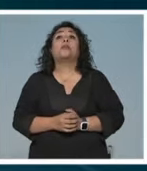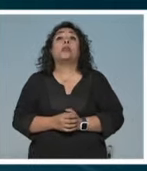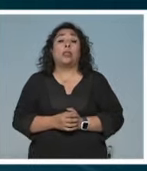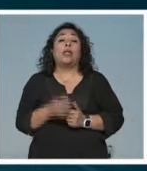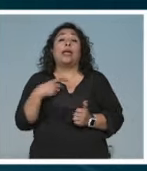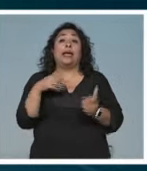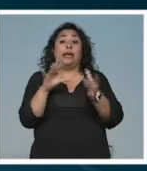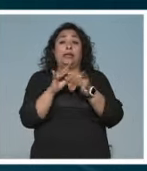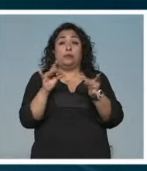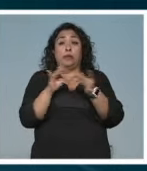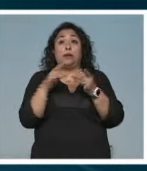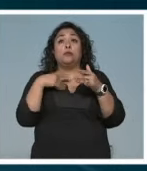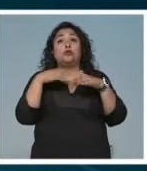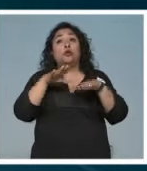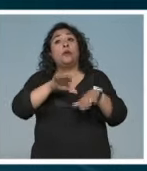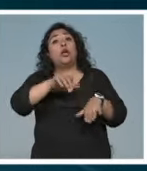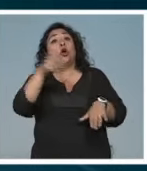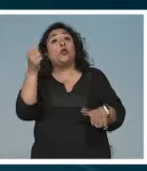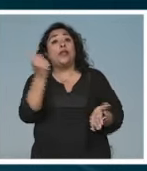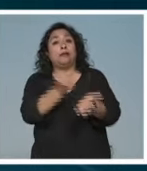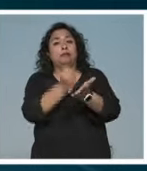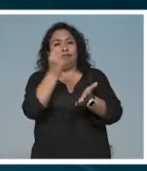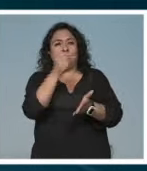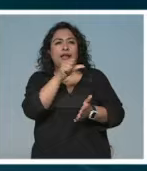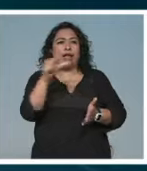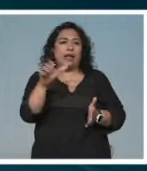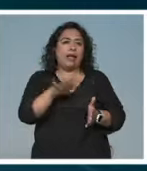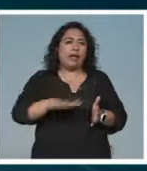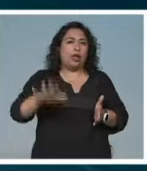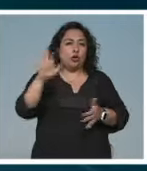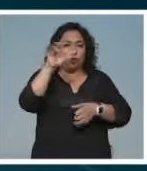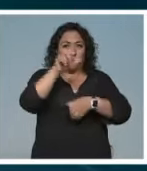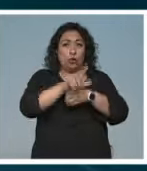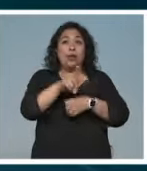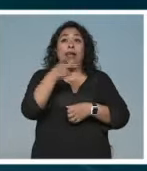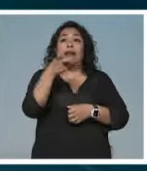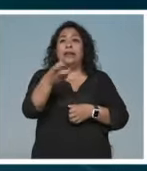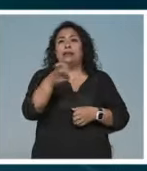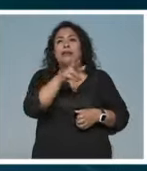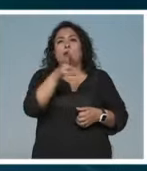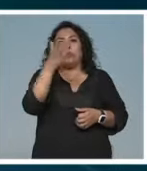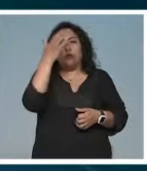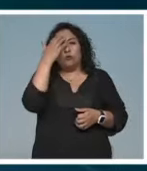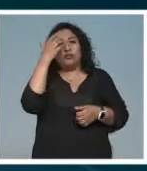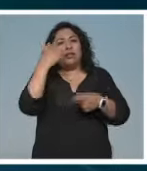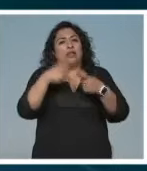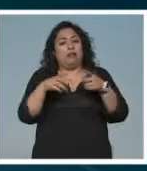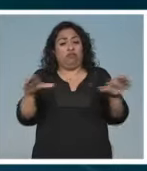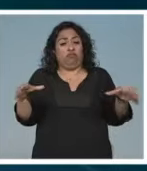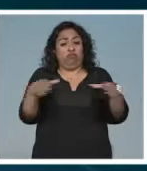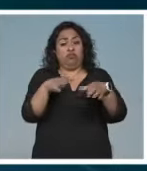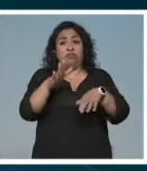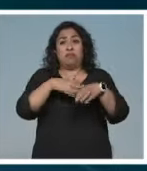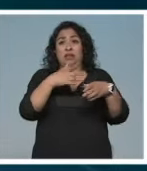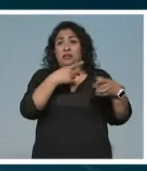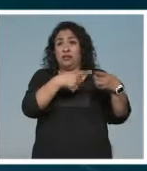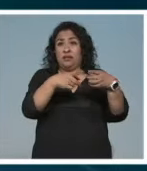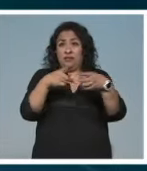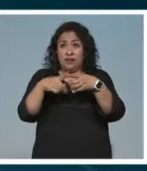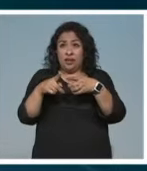Y les comentamos sobre otra declaratoria en el ámbito cultural. Esta reconoce a uno de los sectores más